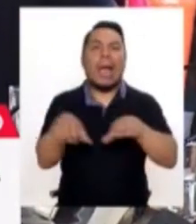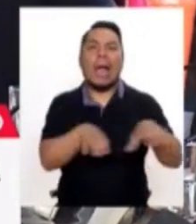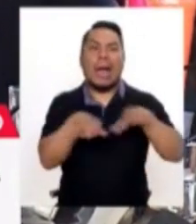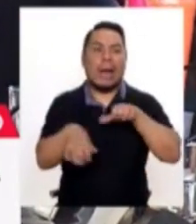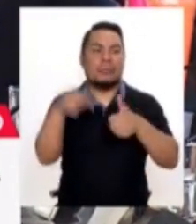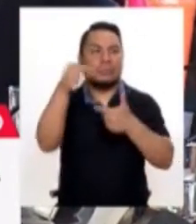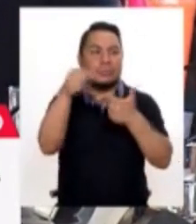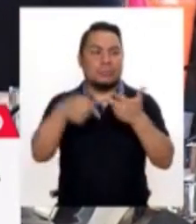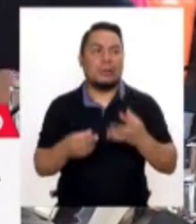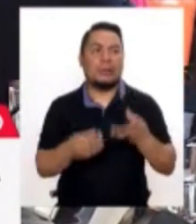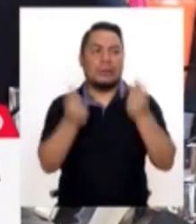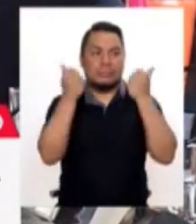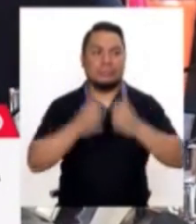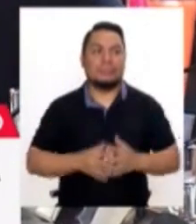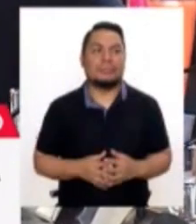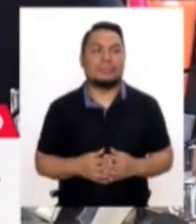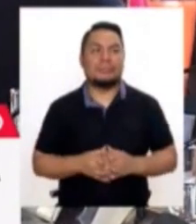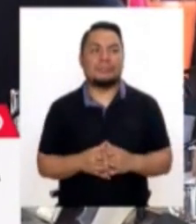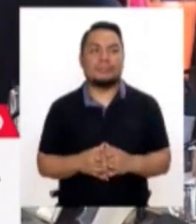ejecución inmediata.